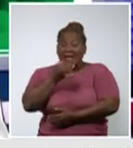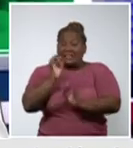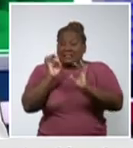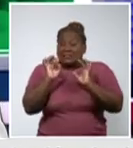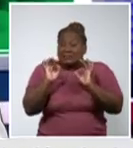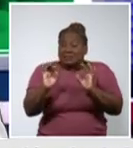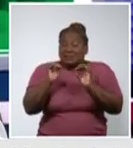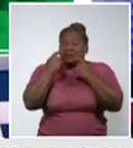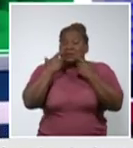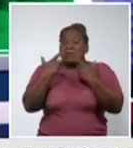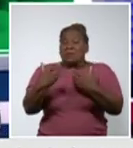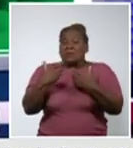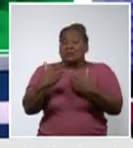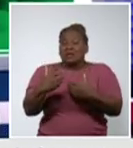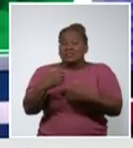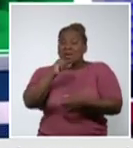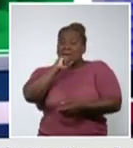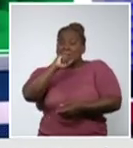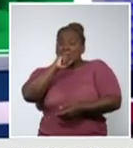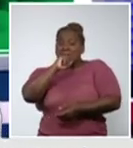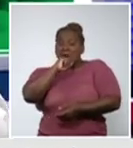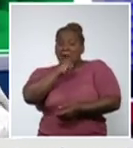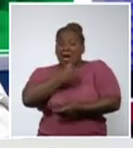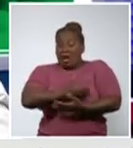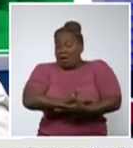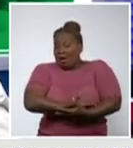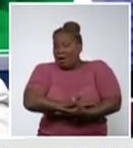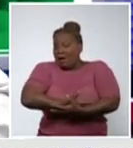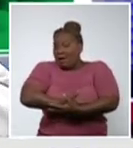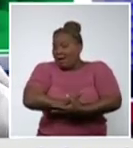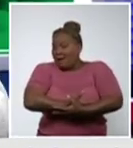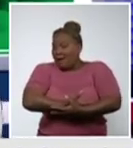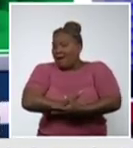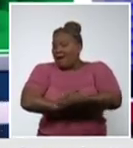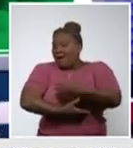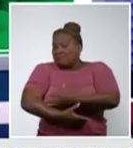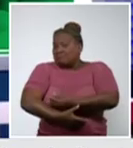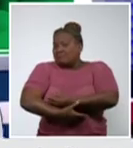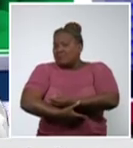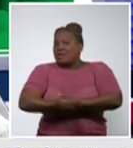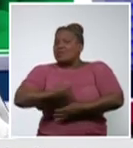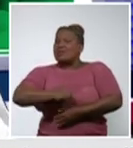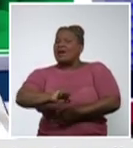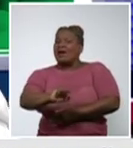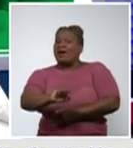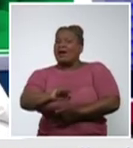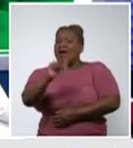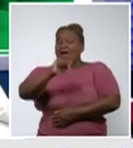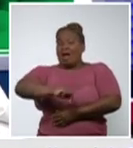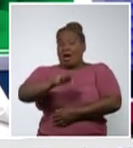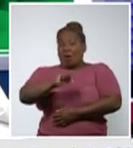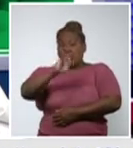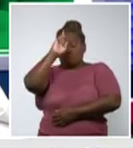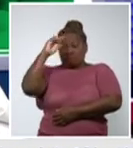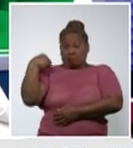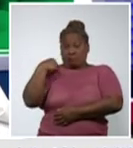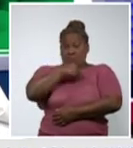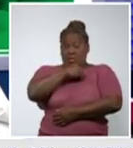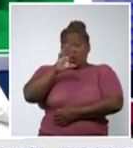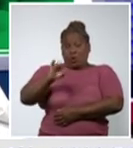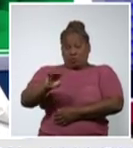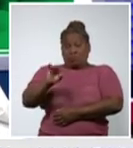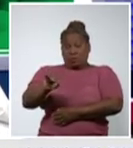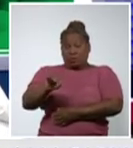importancia de la lactancia materna, porque ahí se expresa en algún momento que ahora insiste el médico en que se haga la lactancia